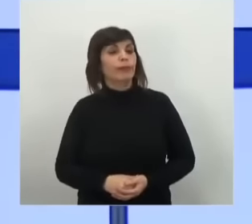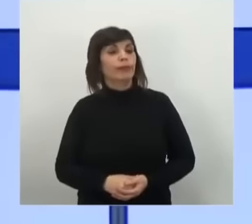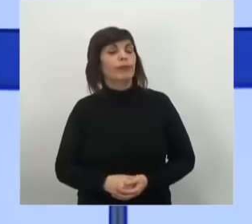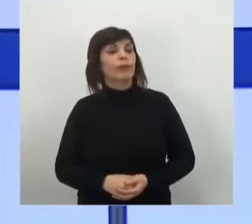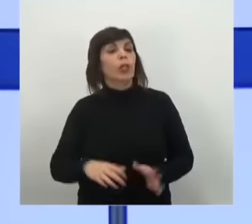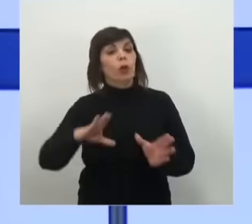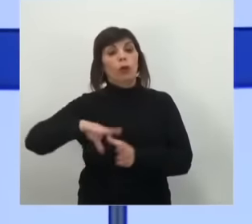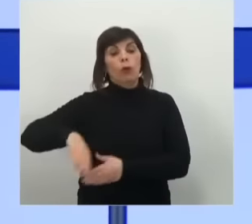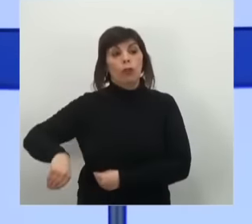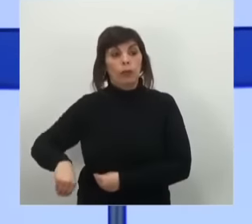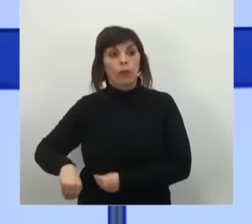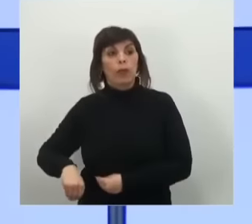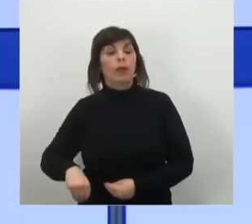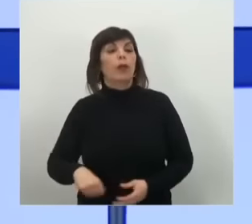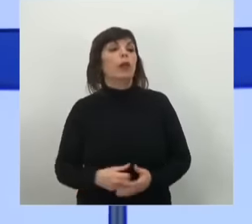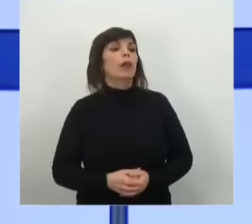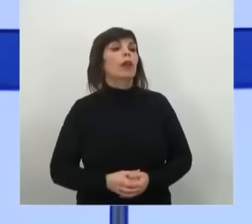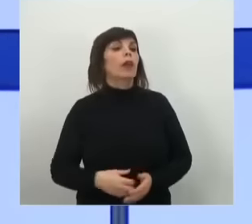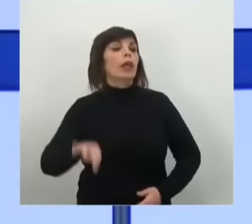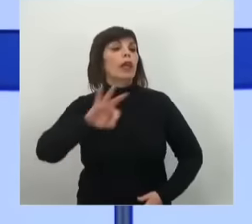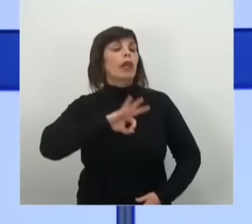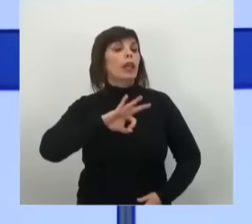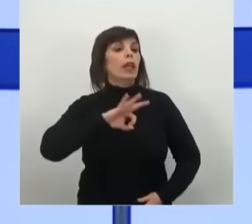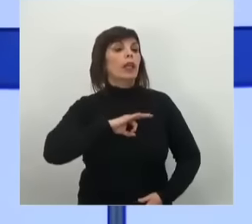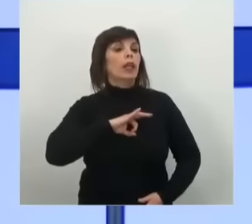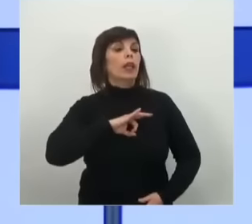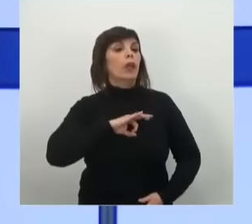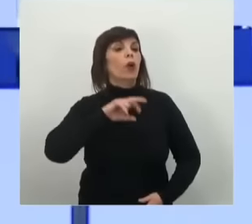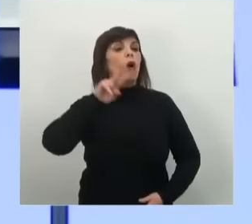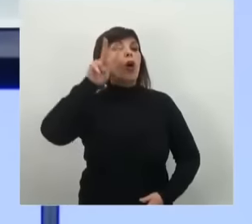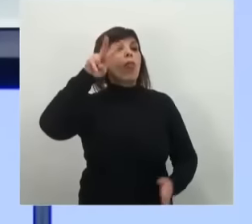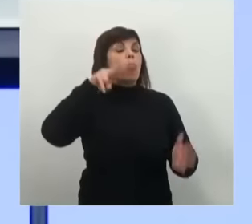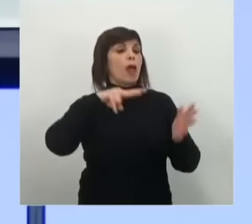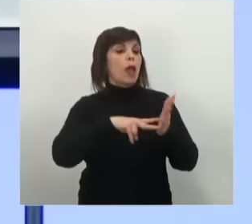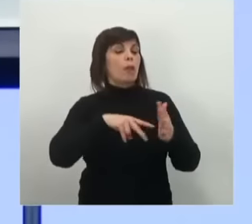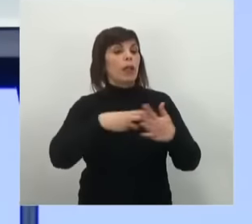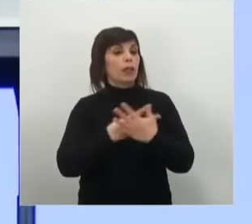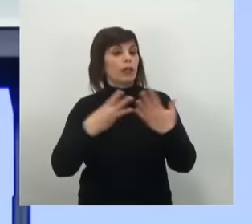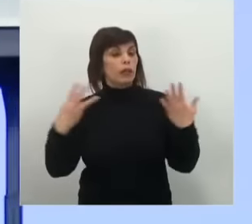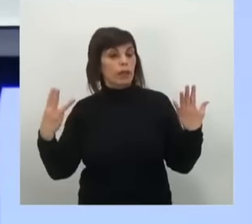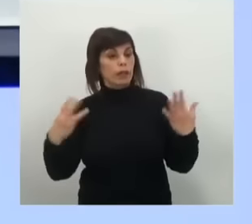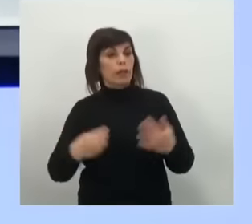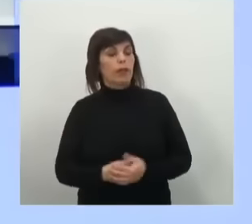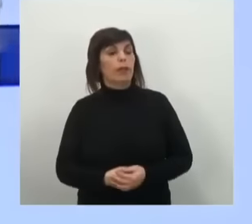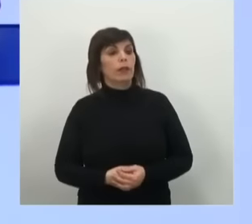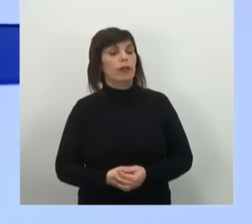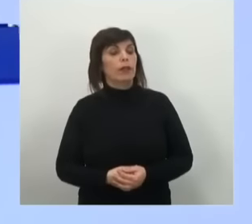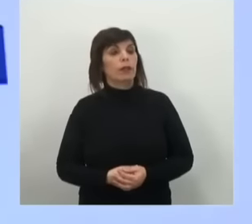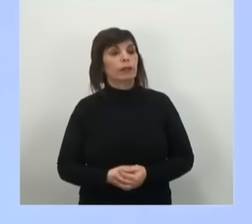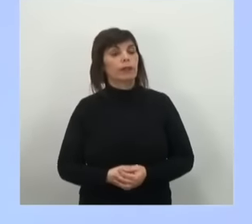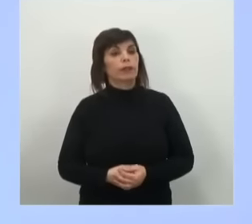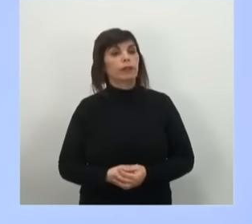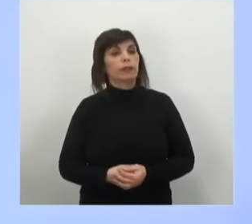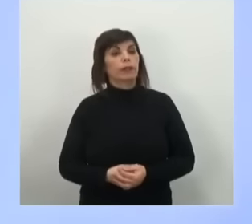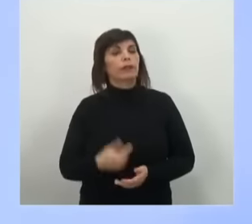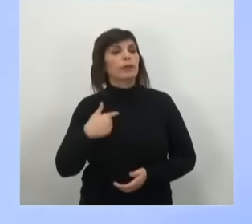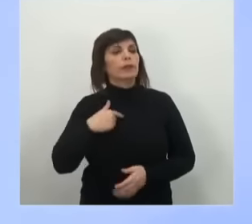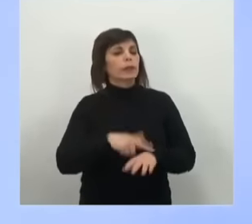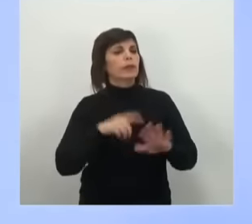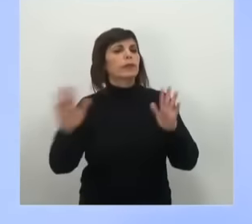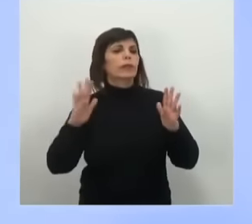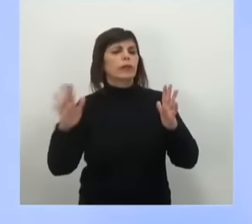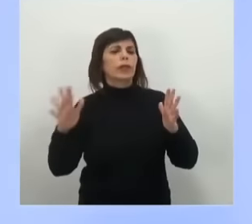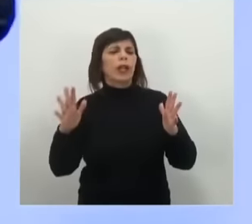en enero del 20 18 yo recuerdo recuerdo que esa época Para mí fue una época tremendamente